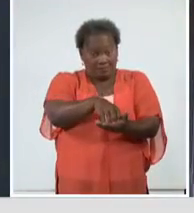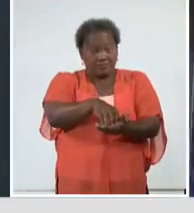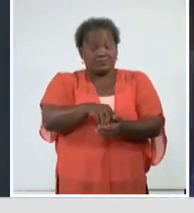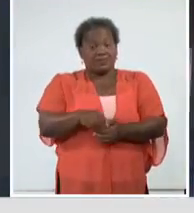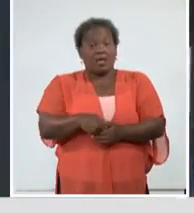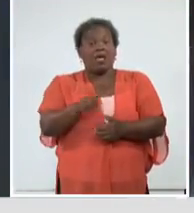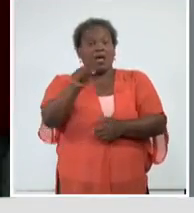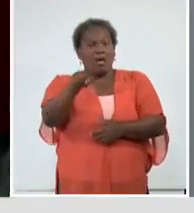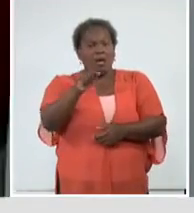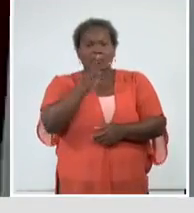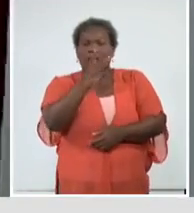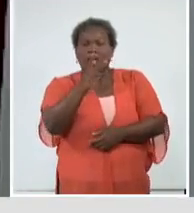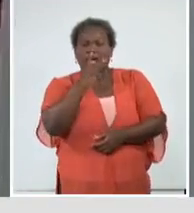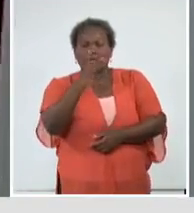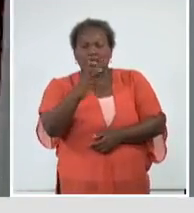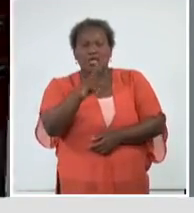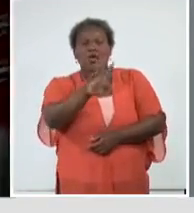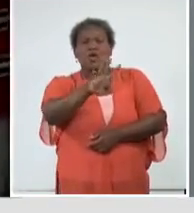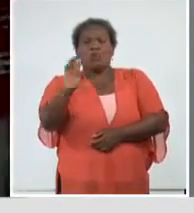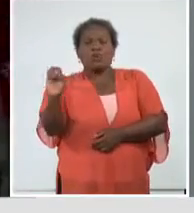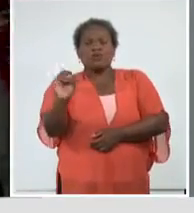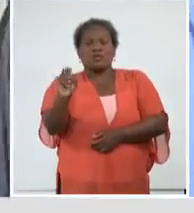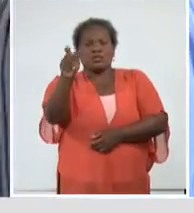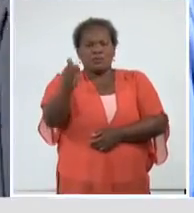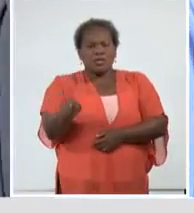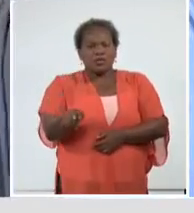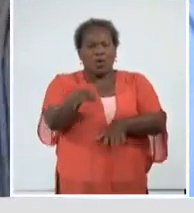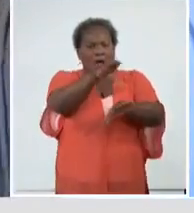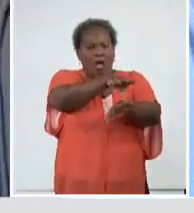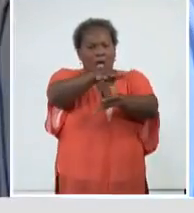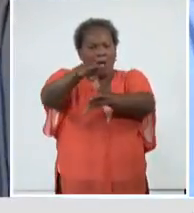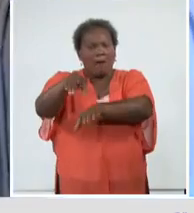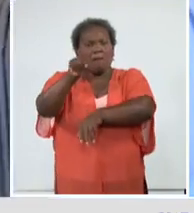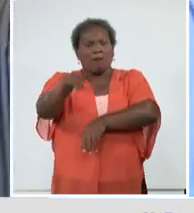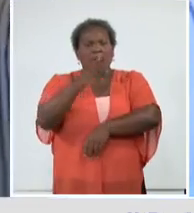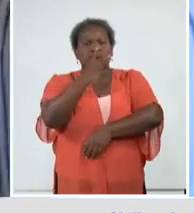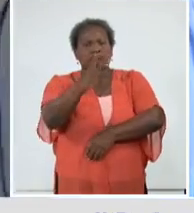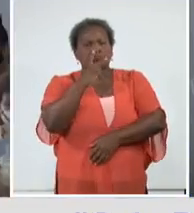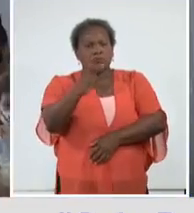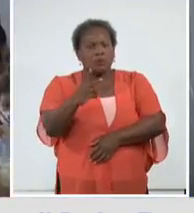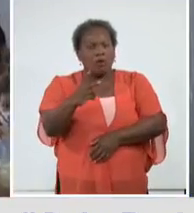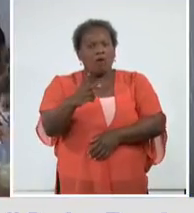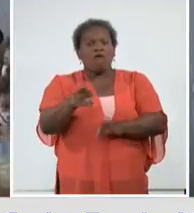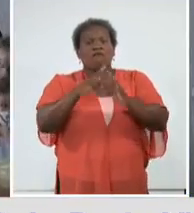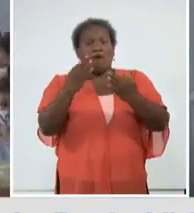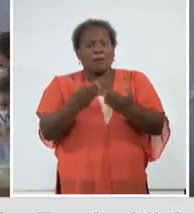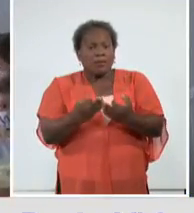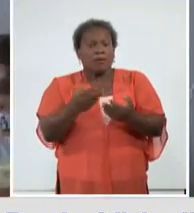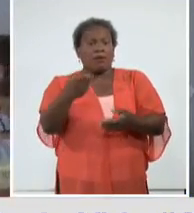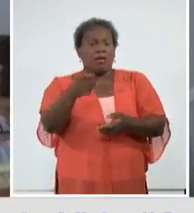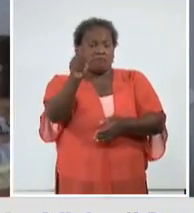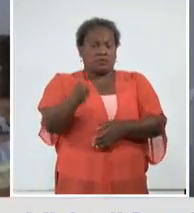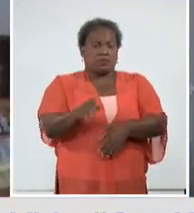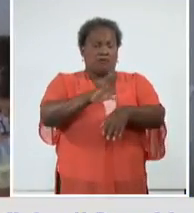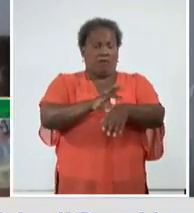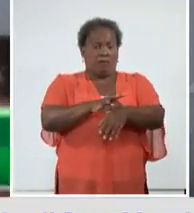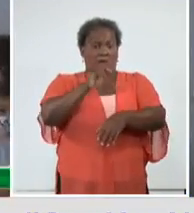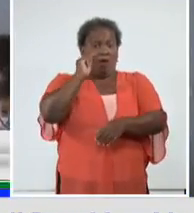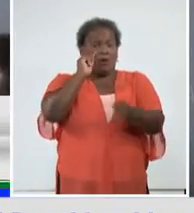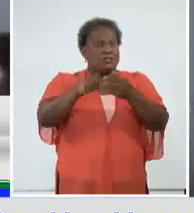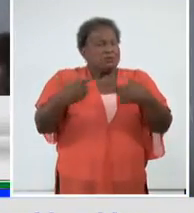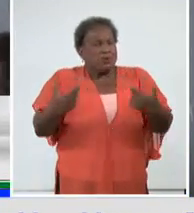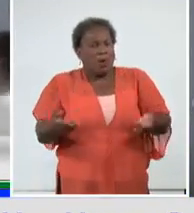400 capacidades la disponibilidad de camas para la asistencia a pacientes y acompañantes. El objetivo es ingresarlo y darle